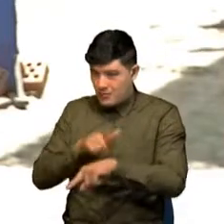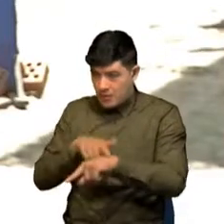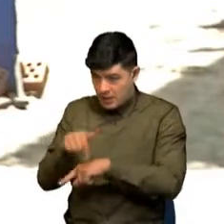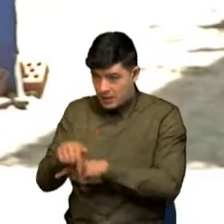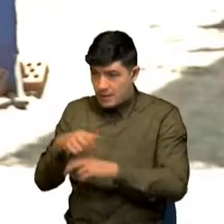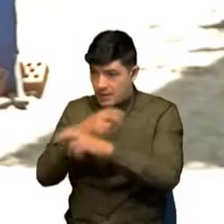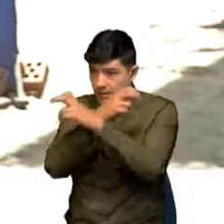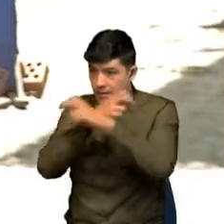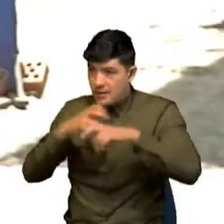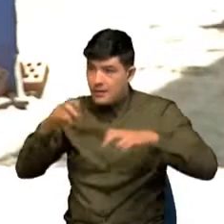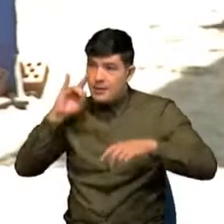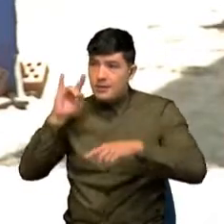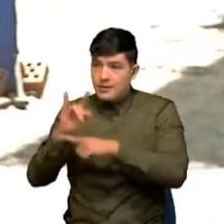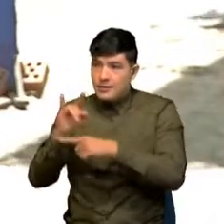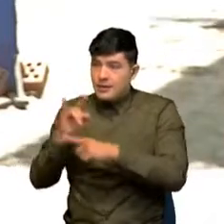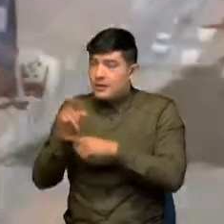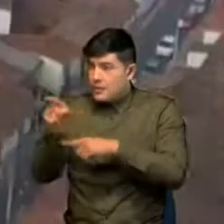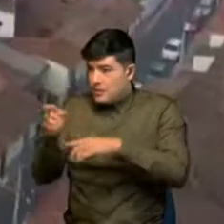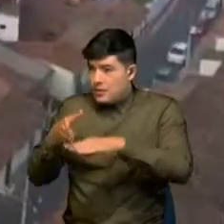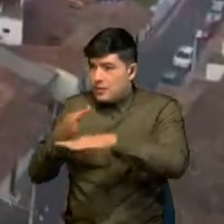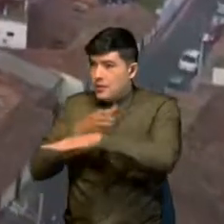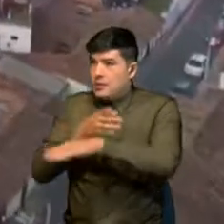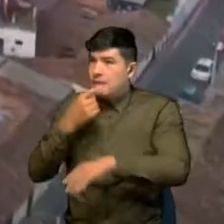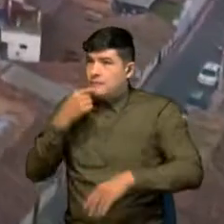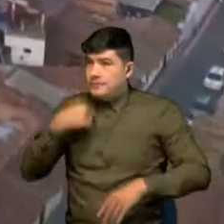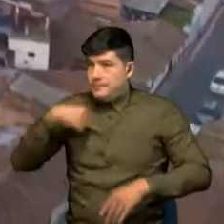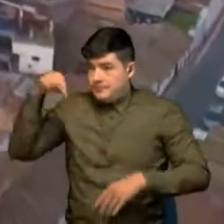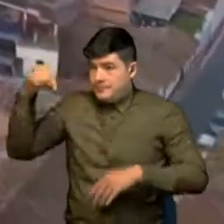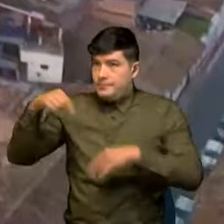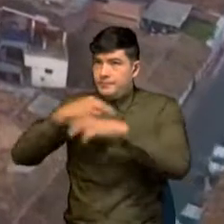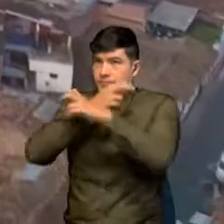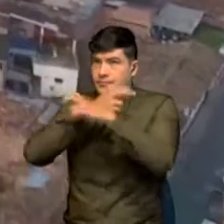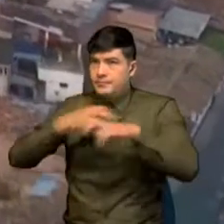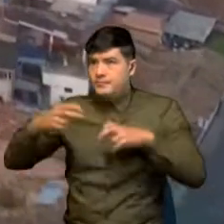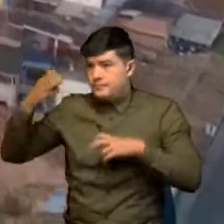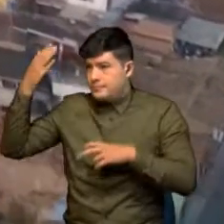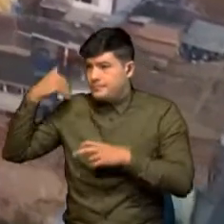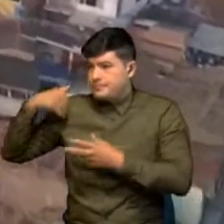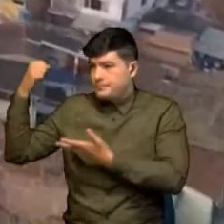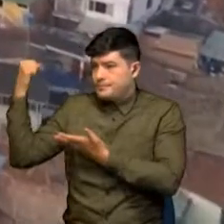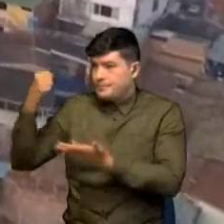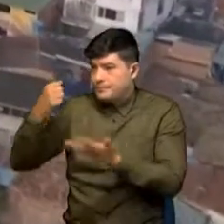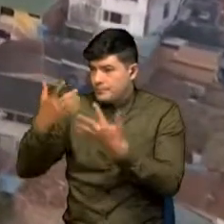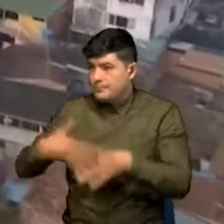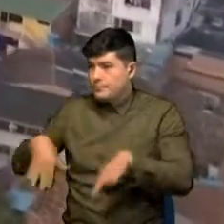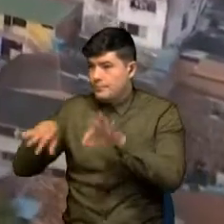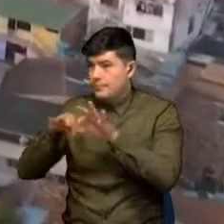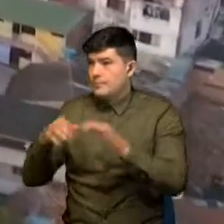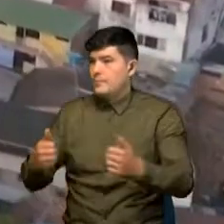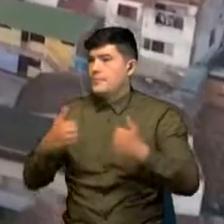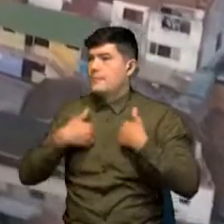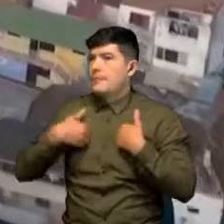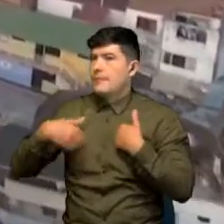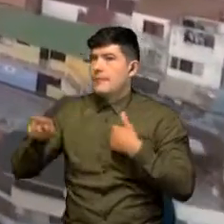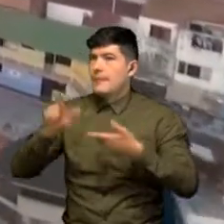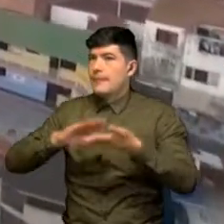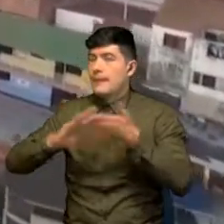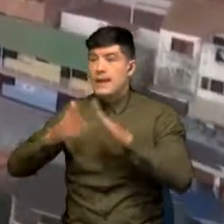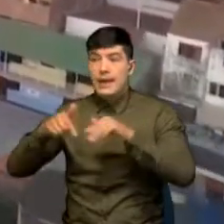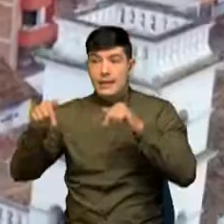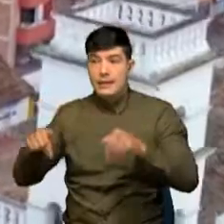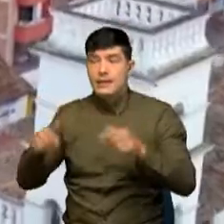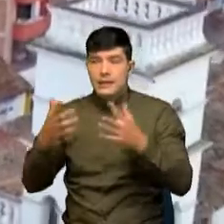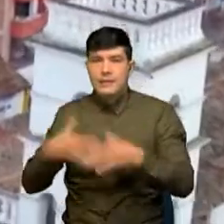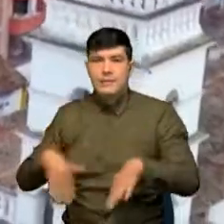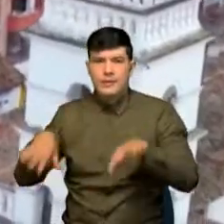seguridad precisamente por lo que usted nos acaba de mencionar. Es un parque que tuvo una importante inversión, que es de beneficio de ustedes mismos, de la misma comunidad, así que es importante